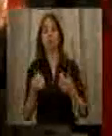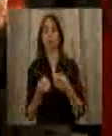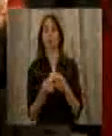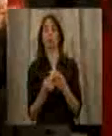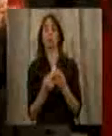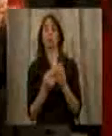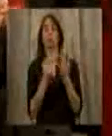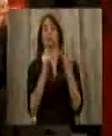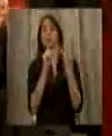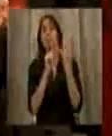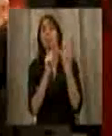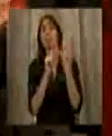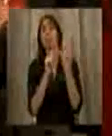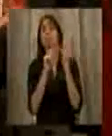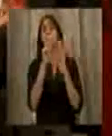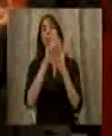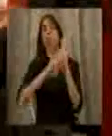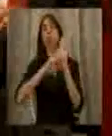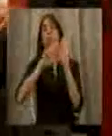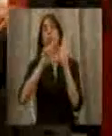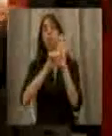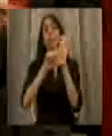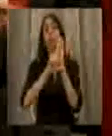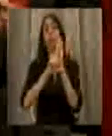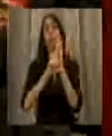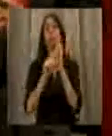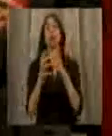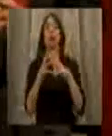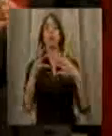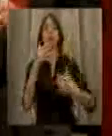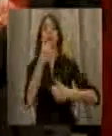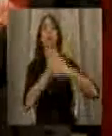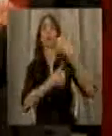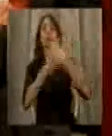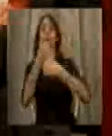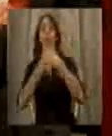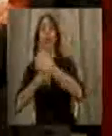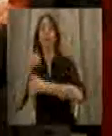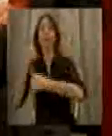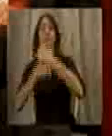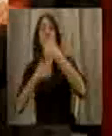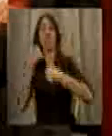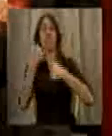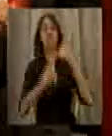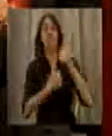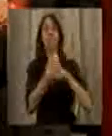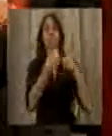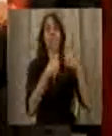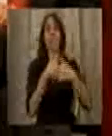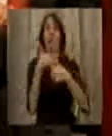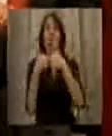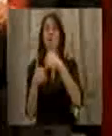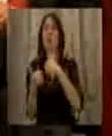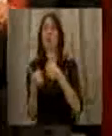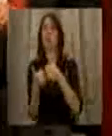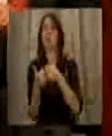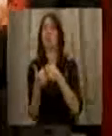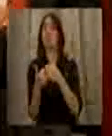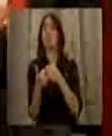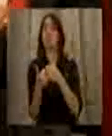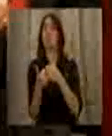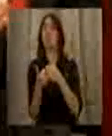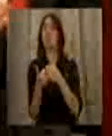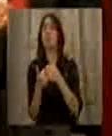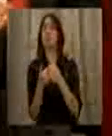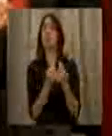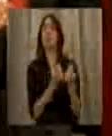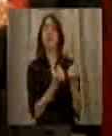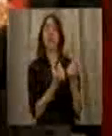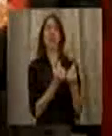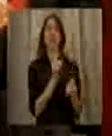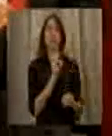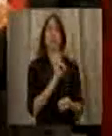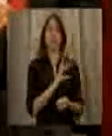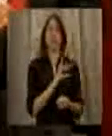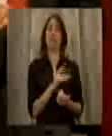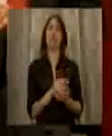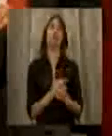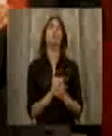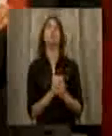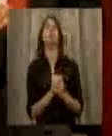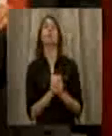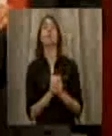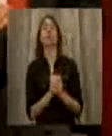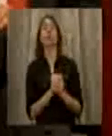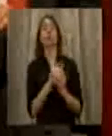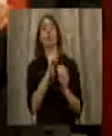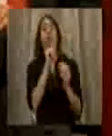iniciativas asociadas a la mayor competencia y competitividad de nuestra economía. Ese es